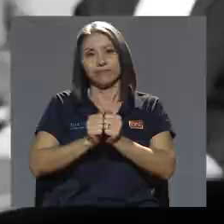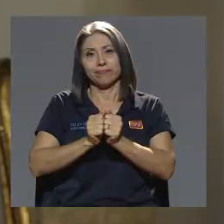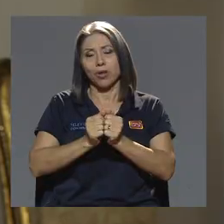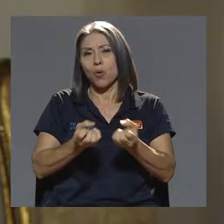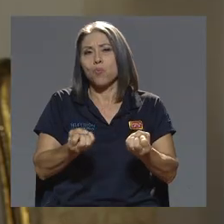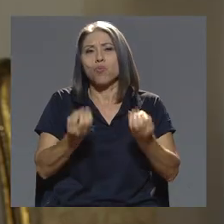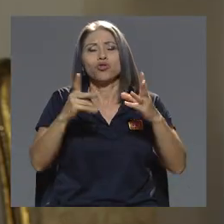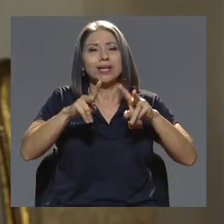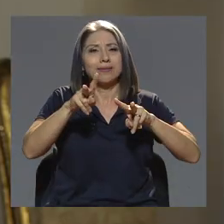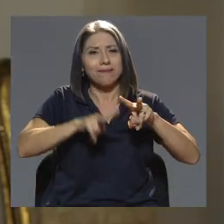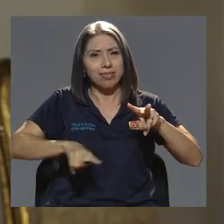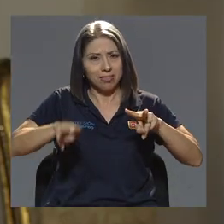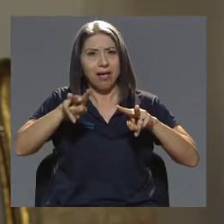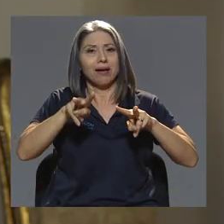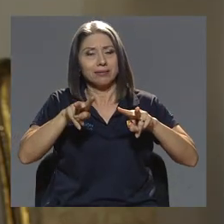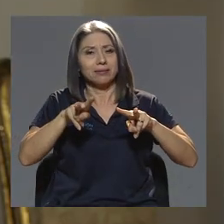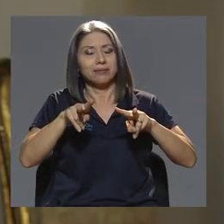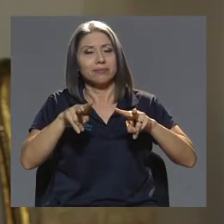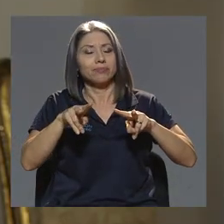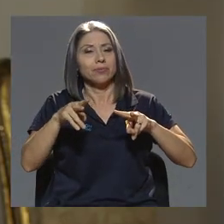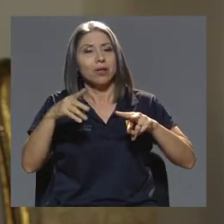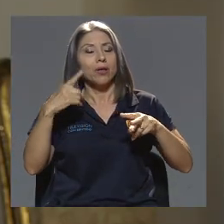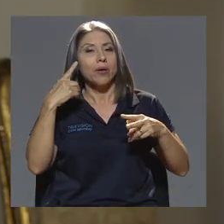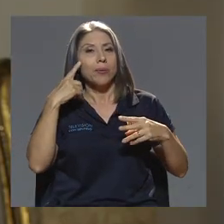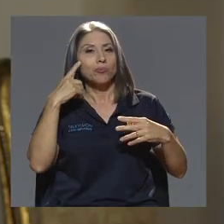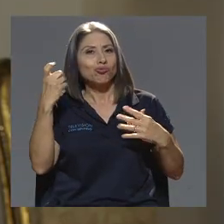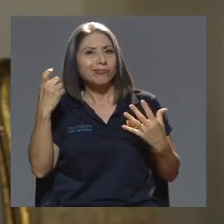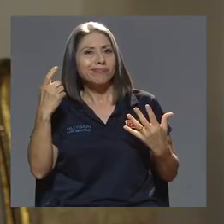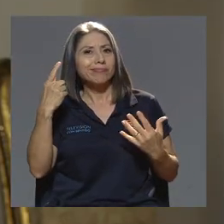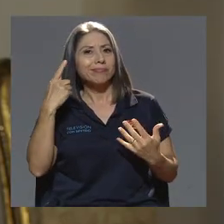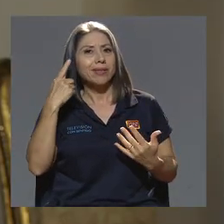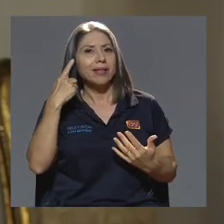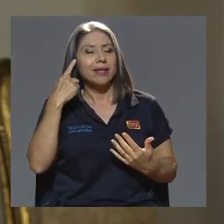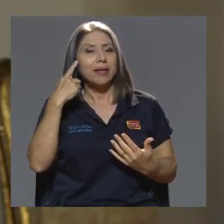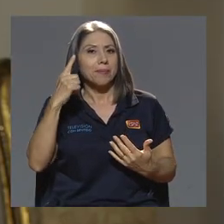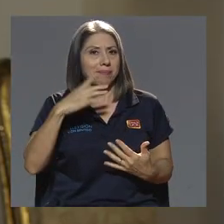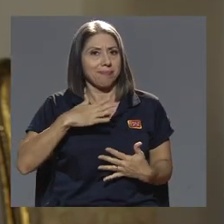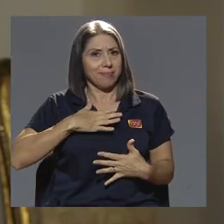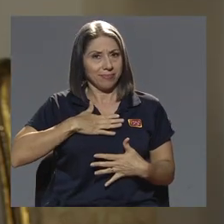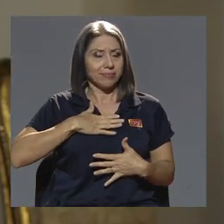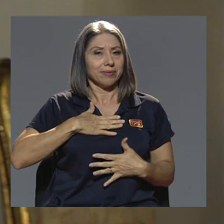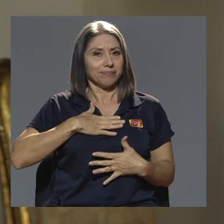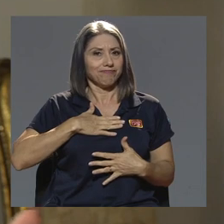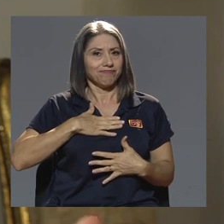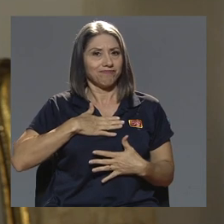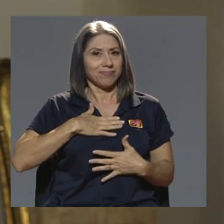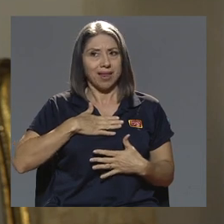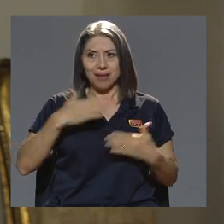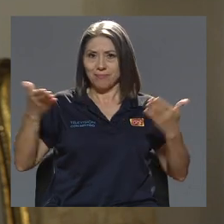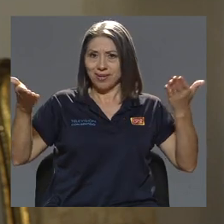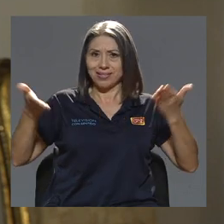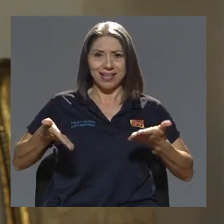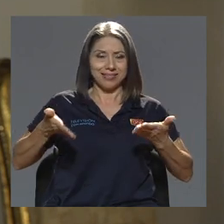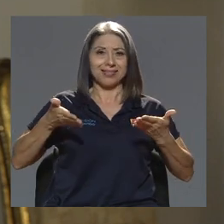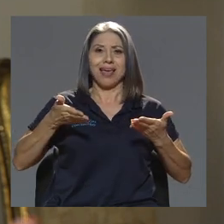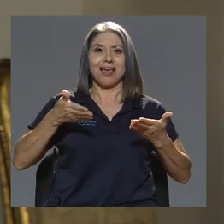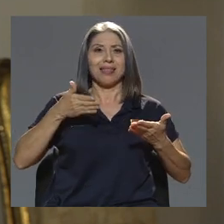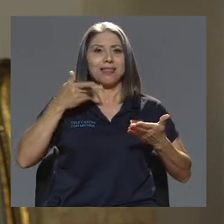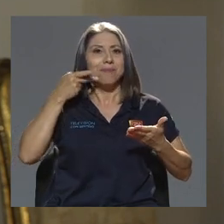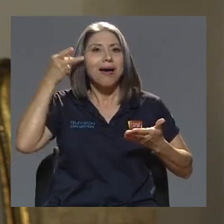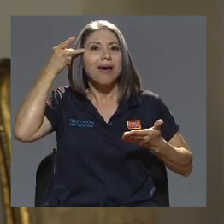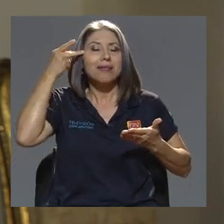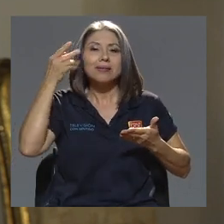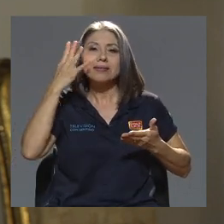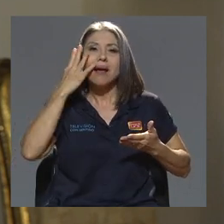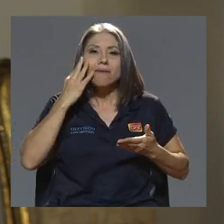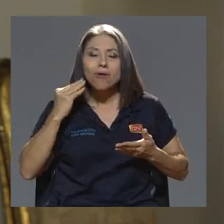con muchas ventajas, en el sentido de que para mí contar con la presencia de mis padres y mis abuelos y mis